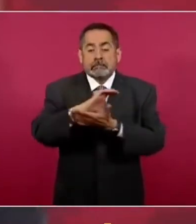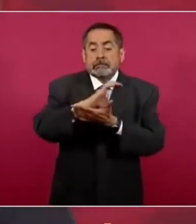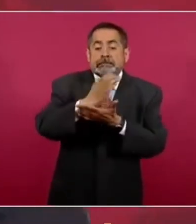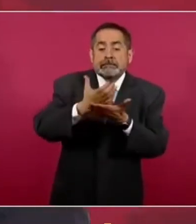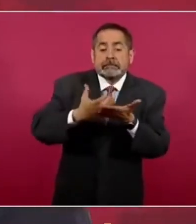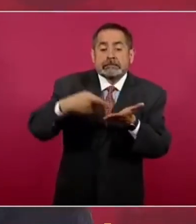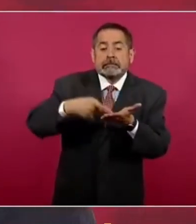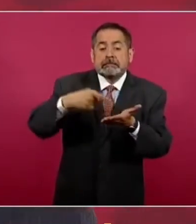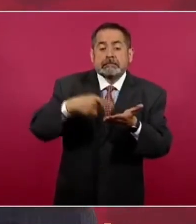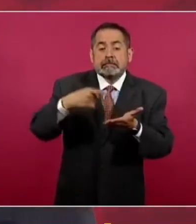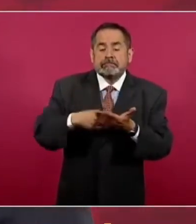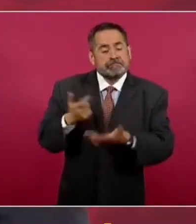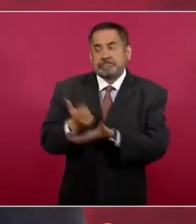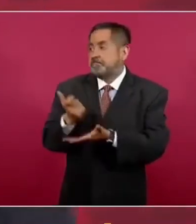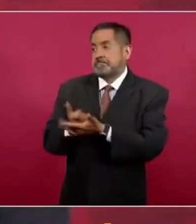contrato.